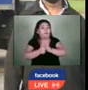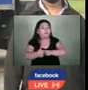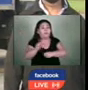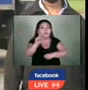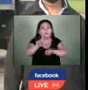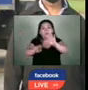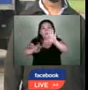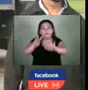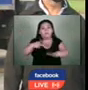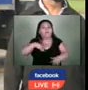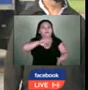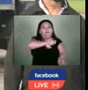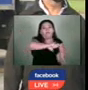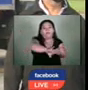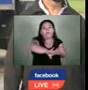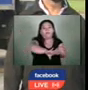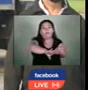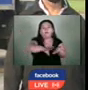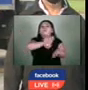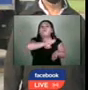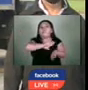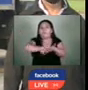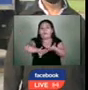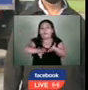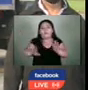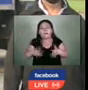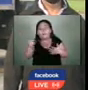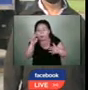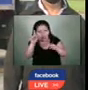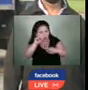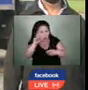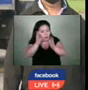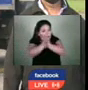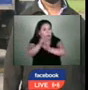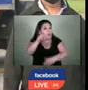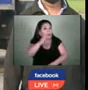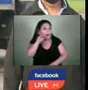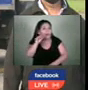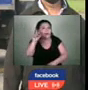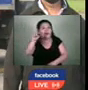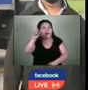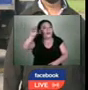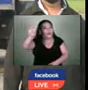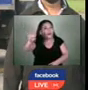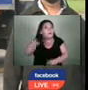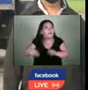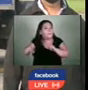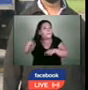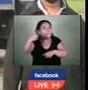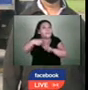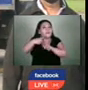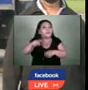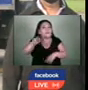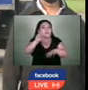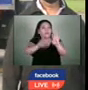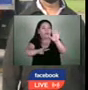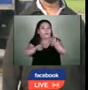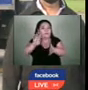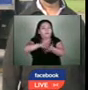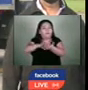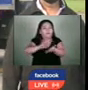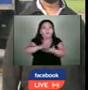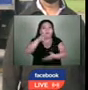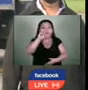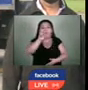17 de la compra conjunta, 14 de la compra conjunta más 7 de la compra de COVAX y